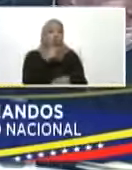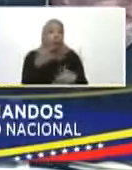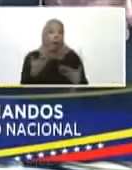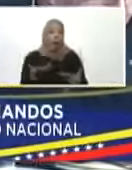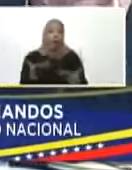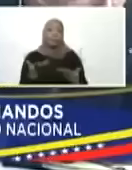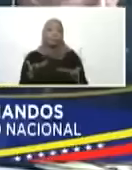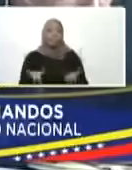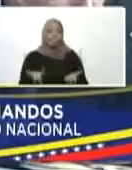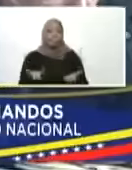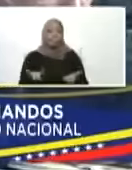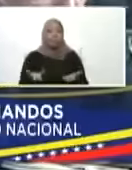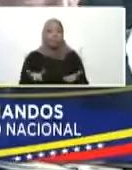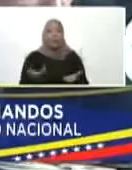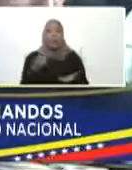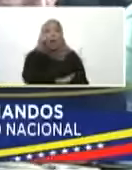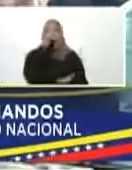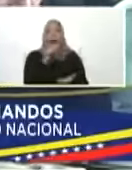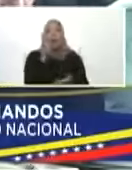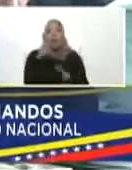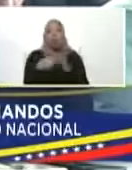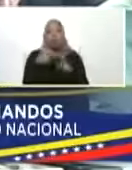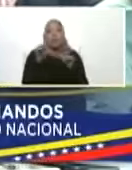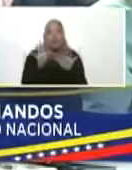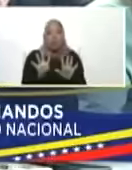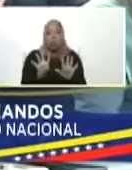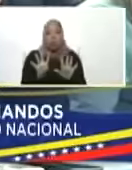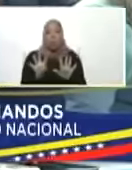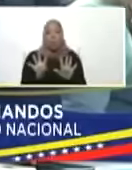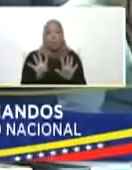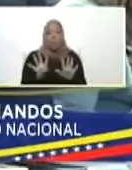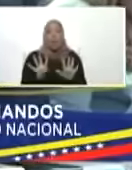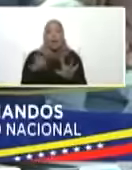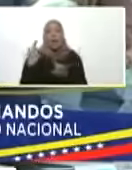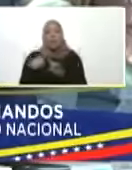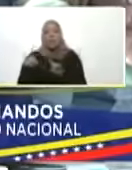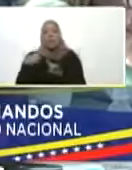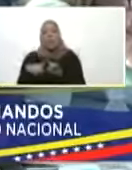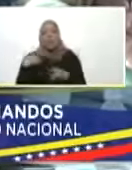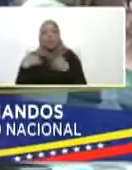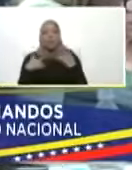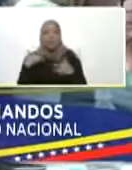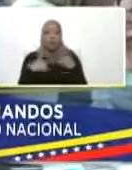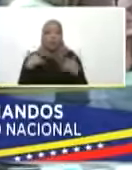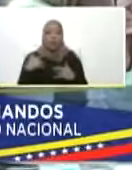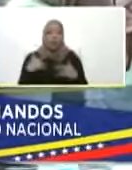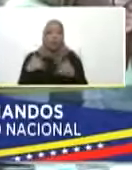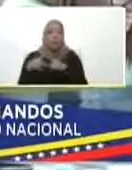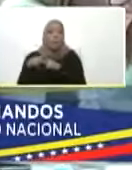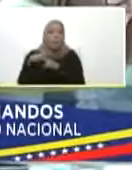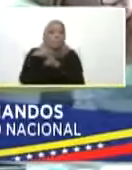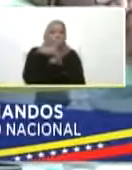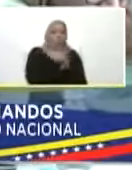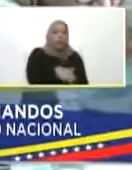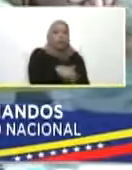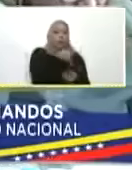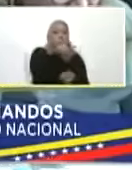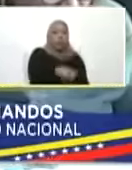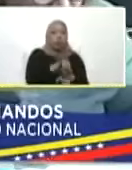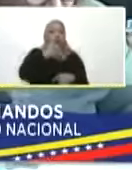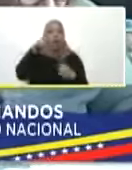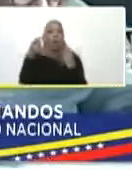hacen. En el año 2019 se buscaron a un ágrafo, se buscaron a un analfabeta